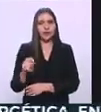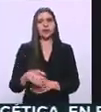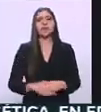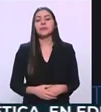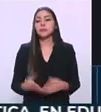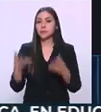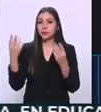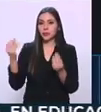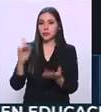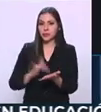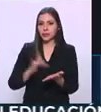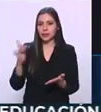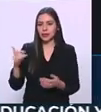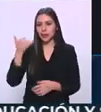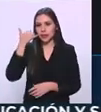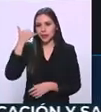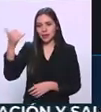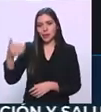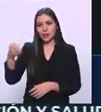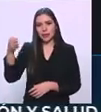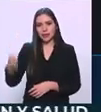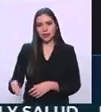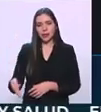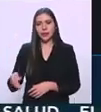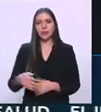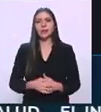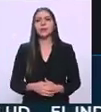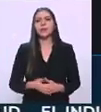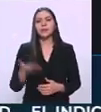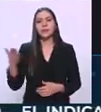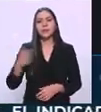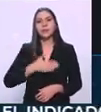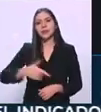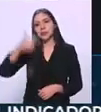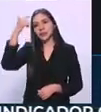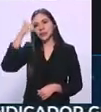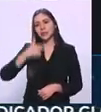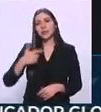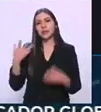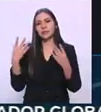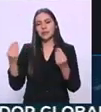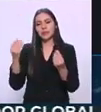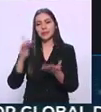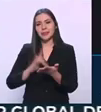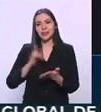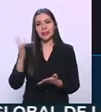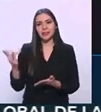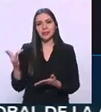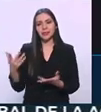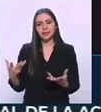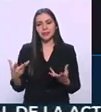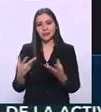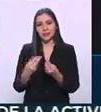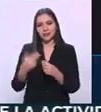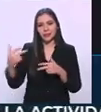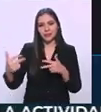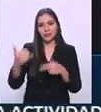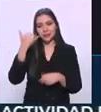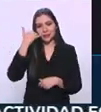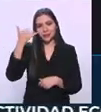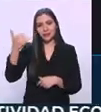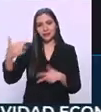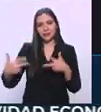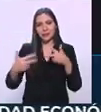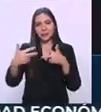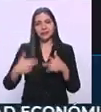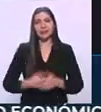agradecemos mucho que nos tome la comunicación esta noche. Doctora, buenas noches. Muchas gracias por estar con nosotros.